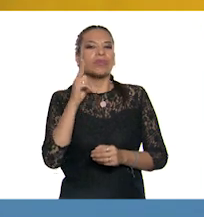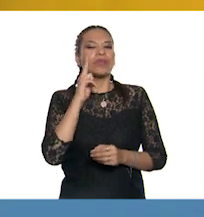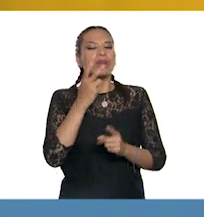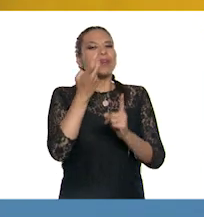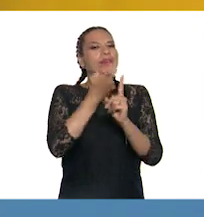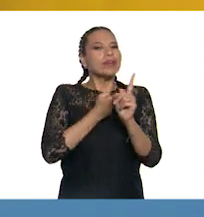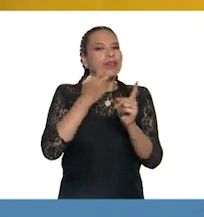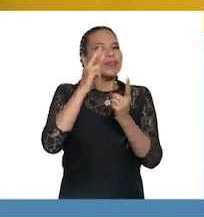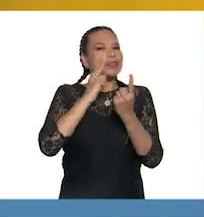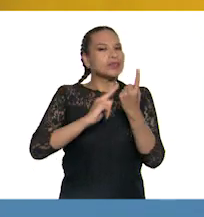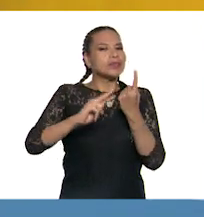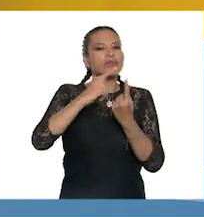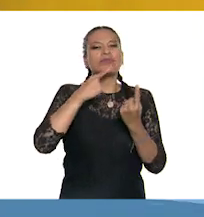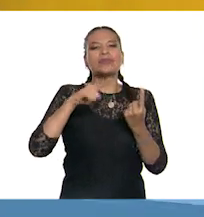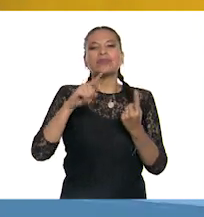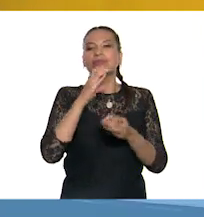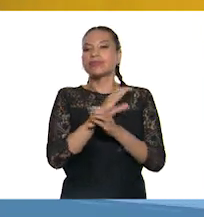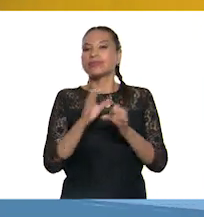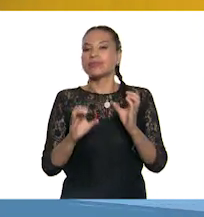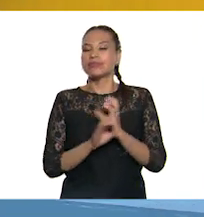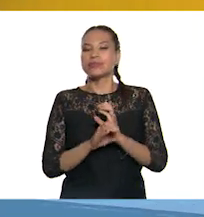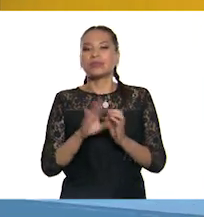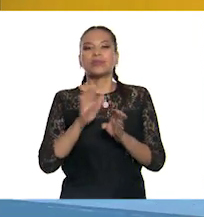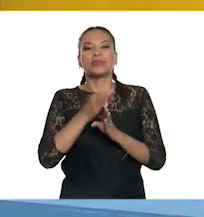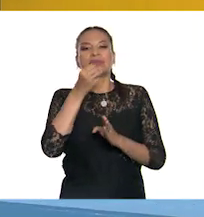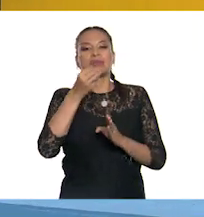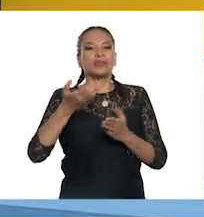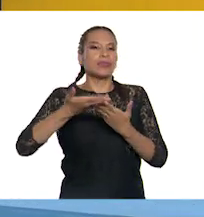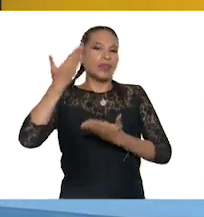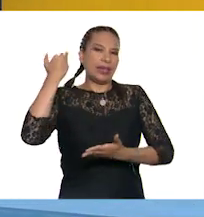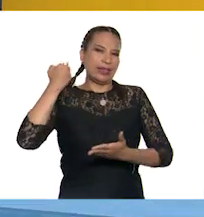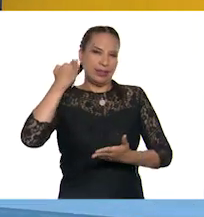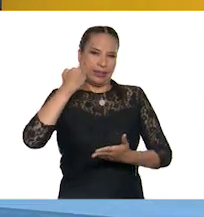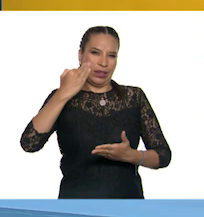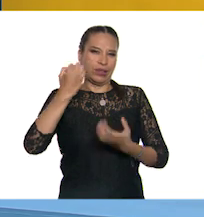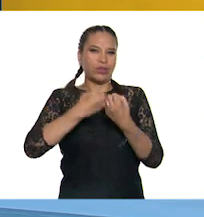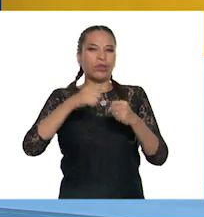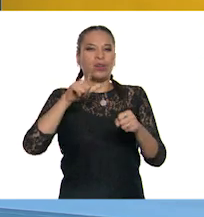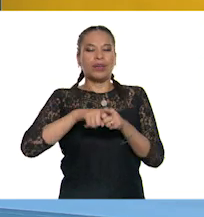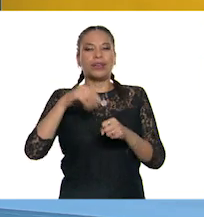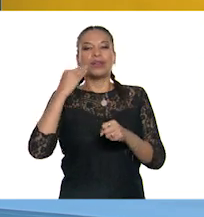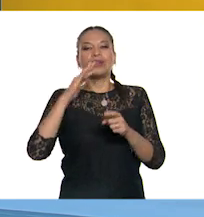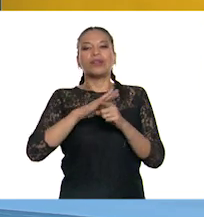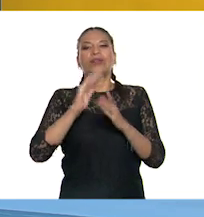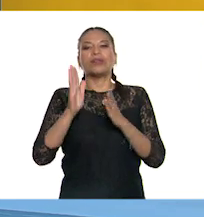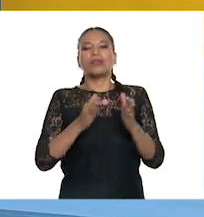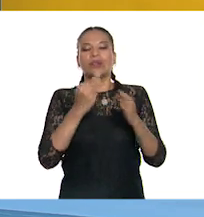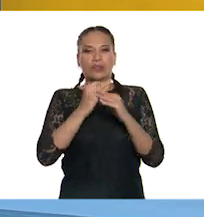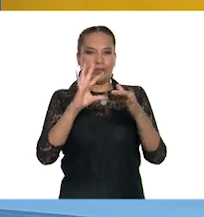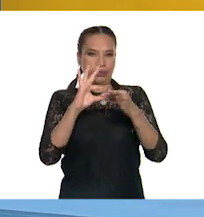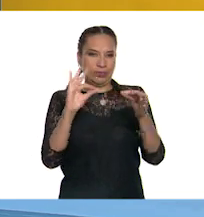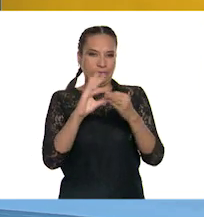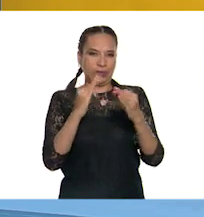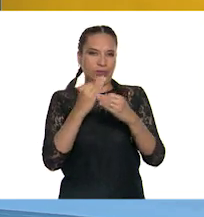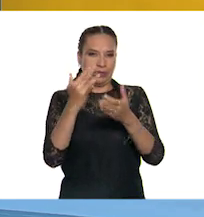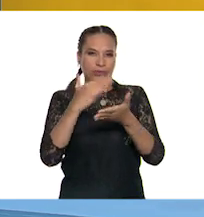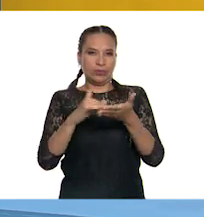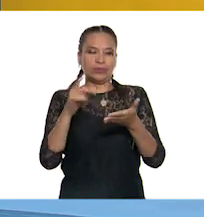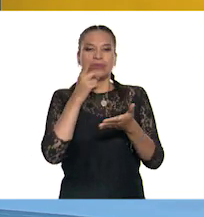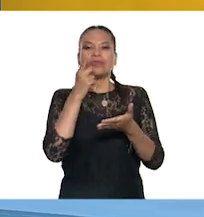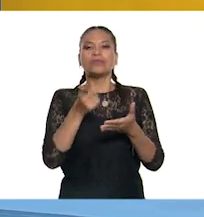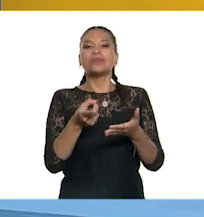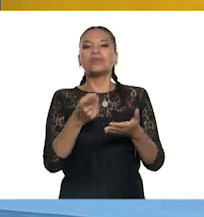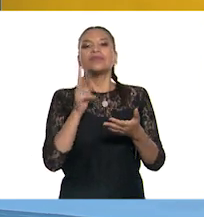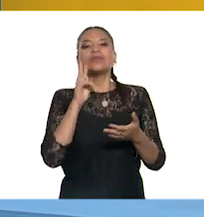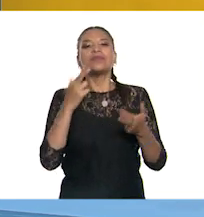criticar o denunciar, entre otras cosas, el orden social de su época, como en el caso del fragmento del capítulo que acabamos de leer, donde